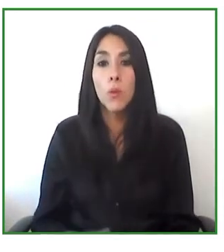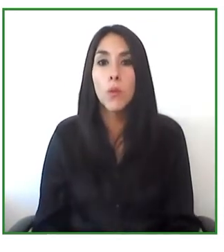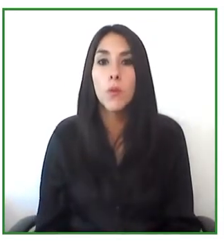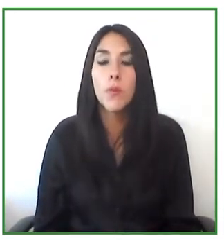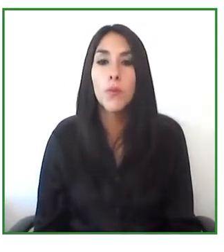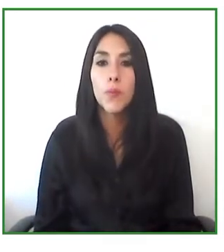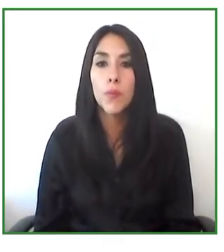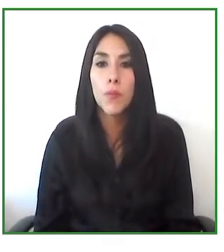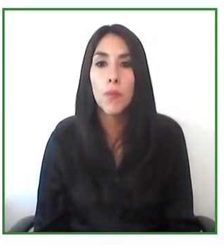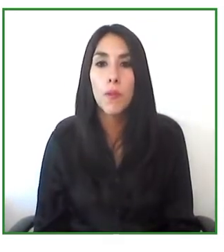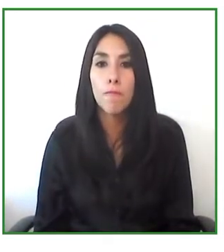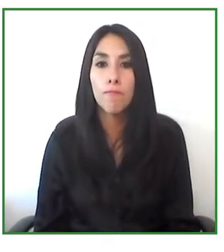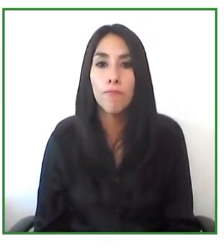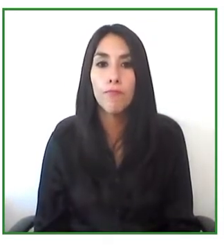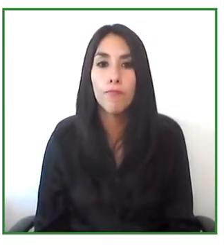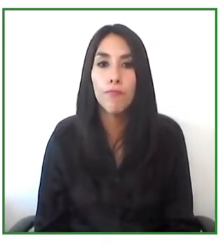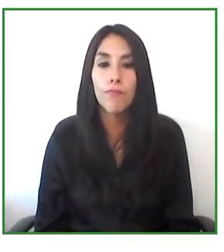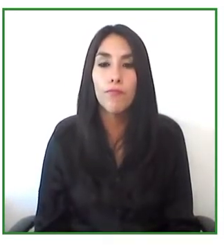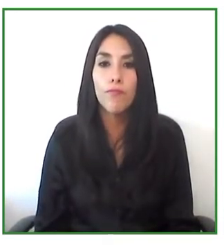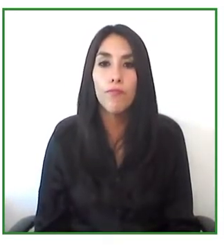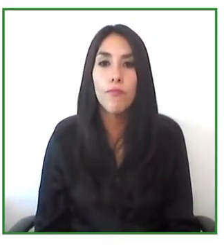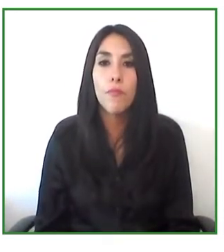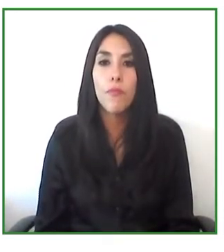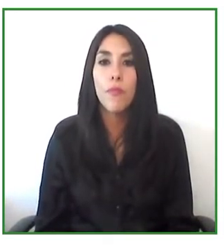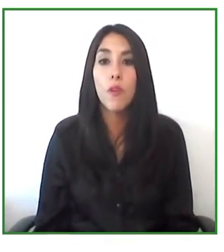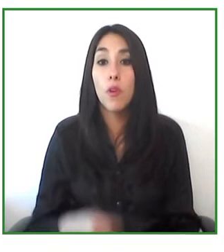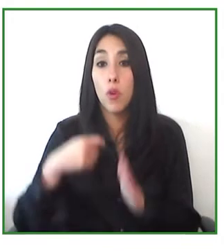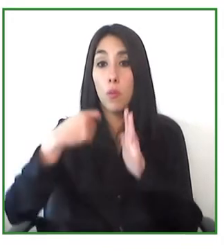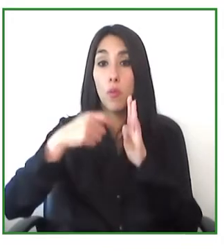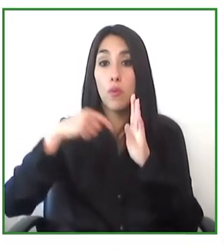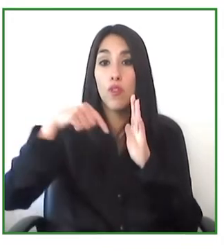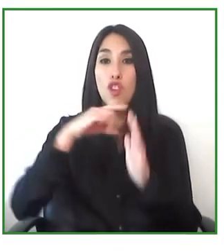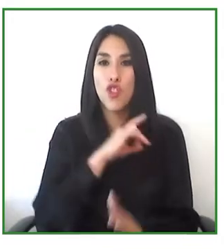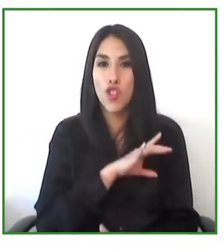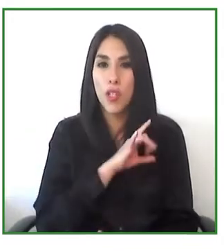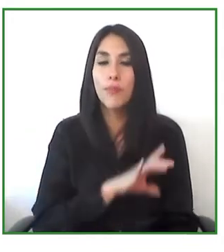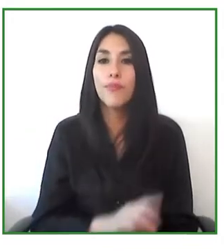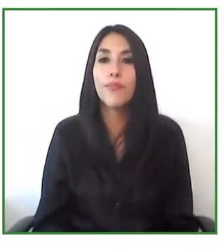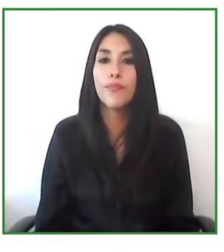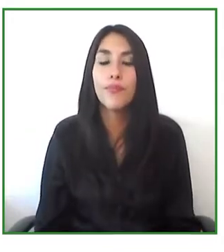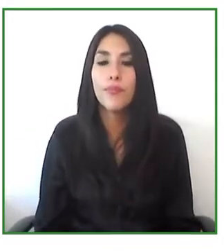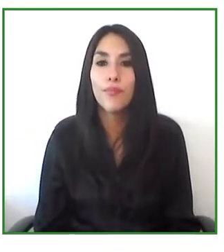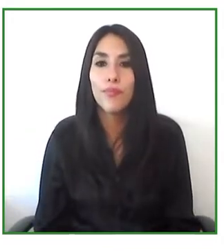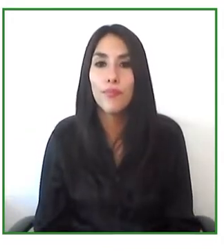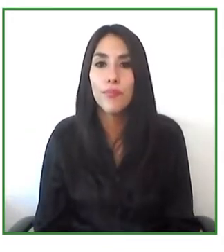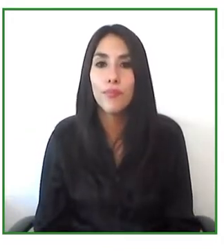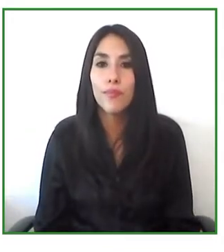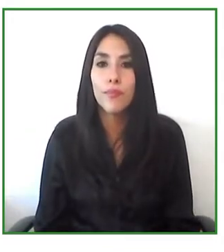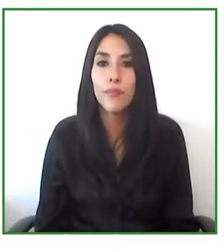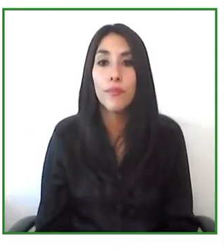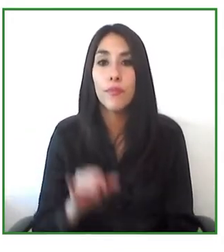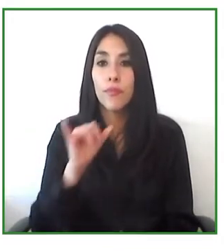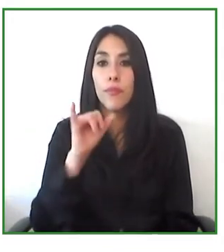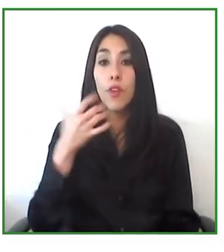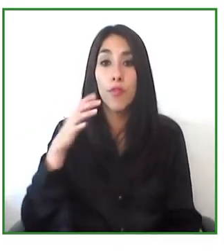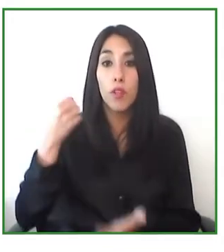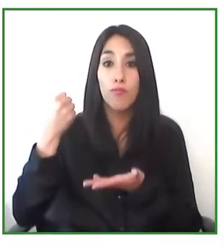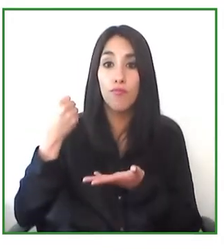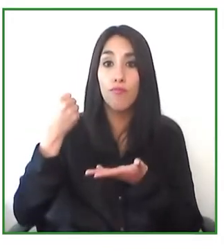Nuestro proyecto en Chile y también con la Bolsa Nacional de Empleo